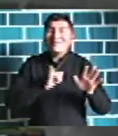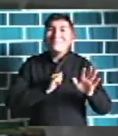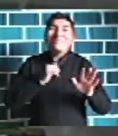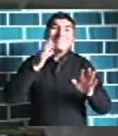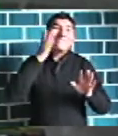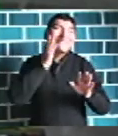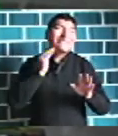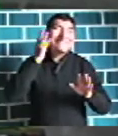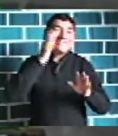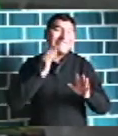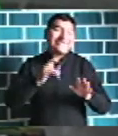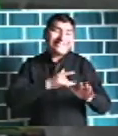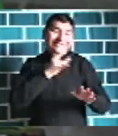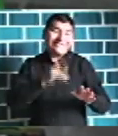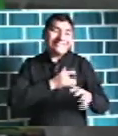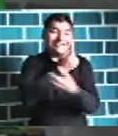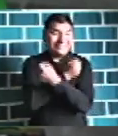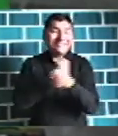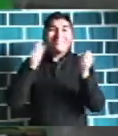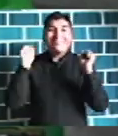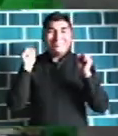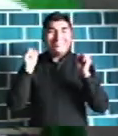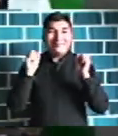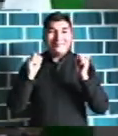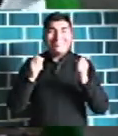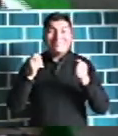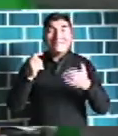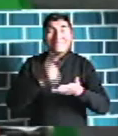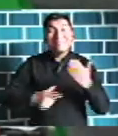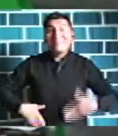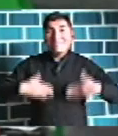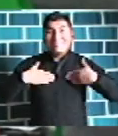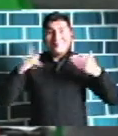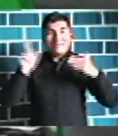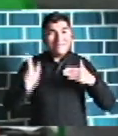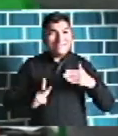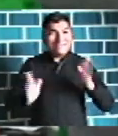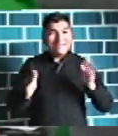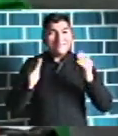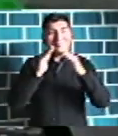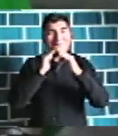la salvación allá ya la paz